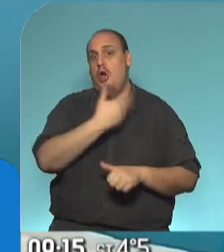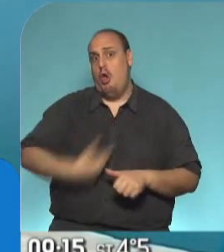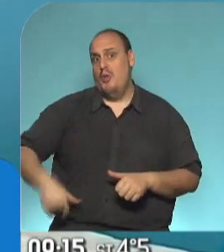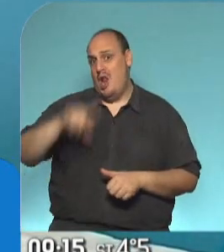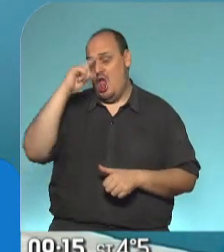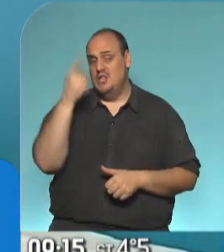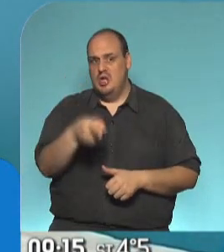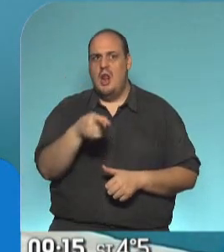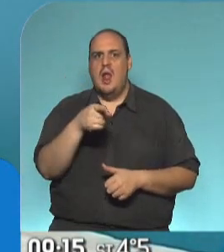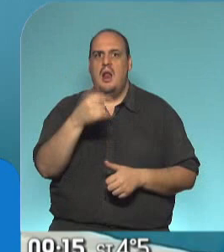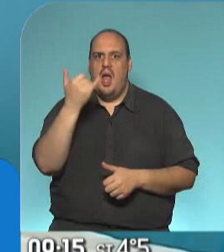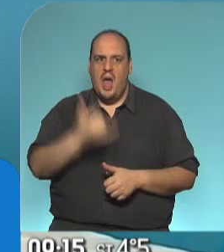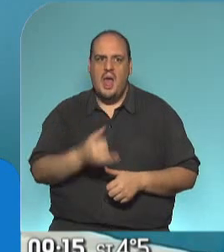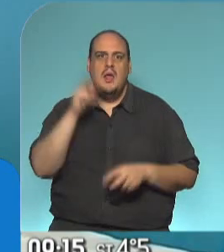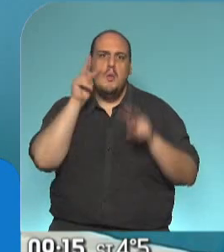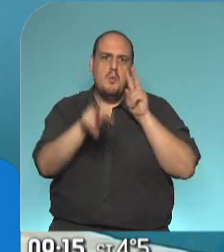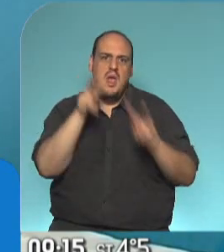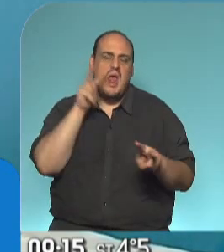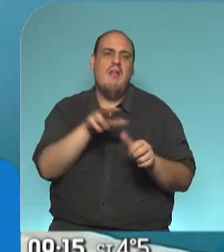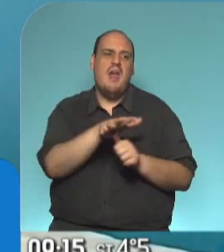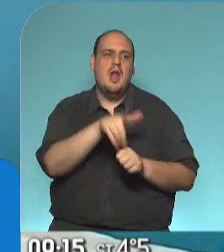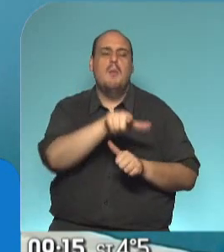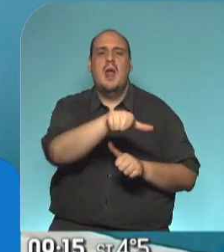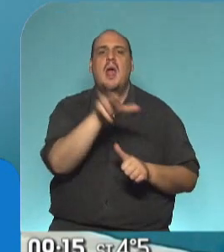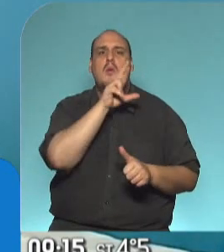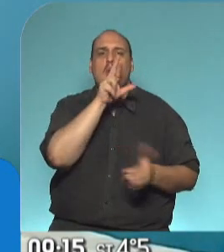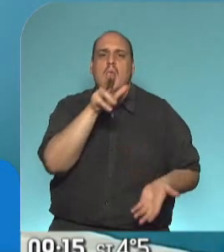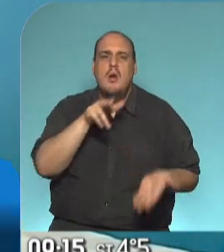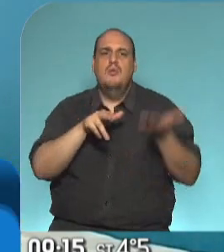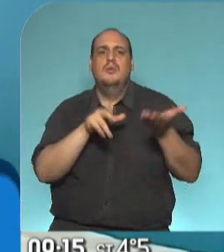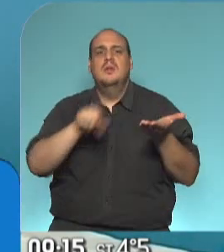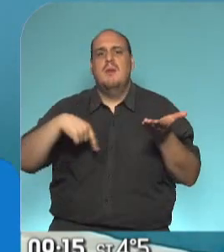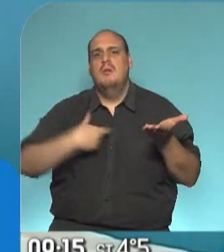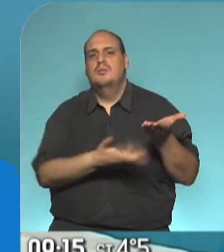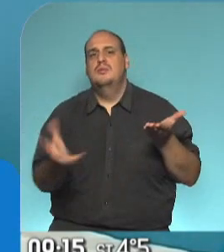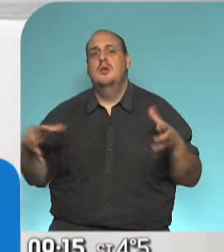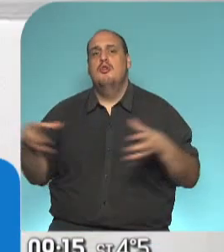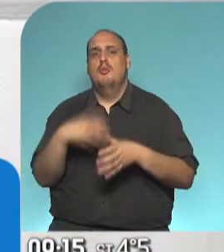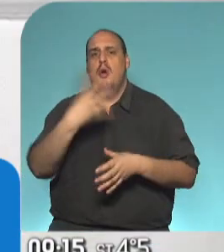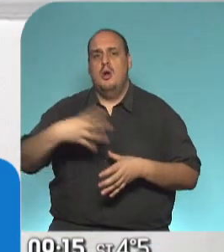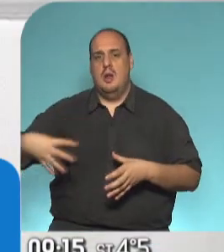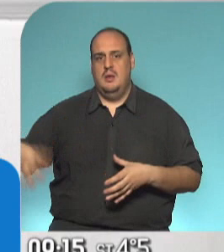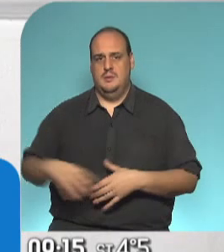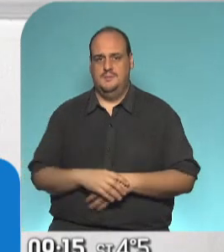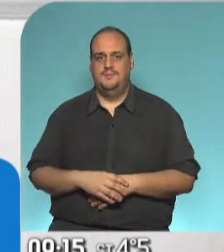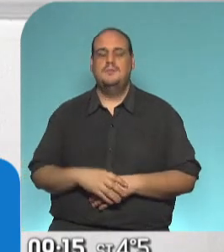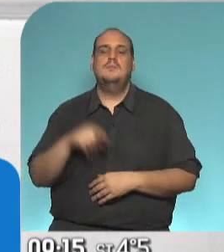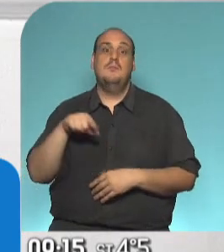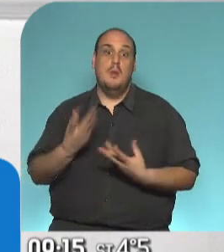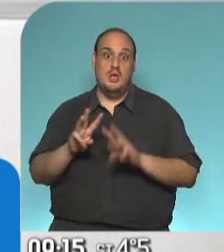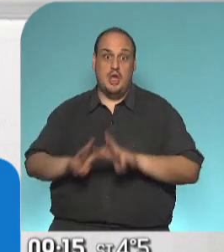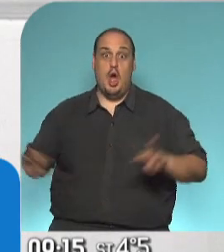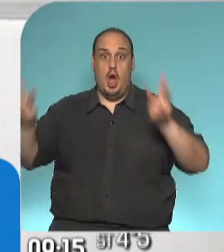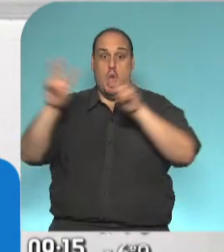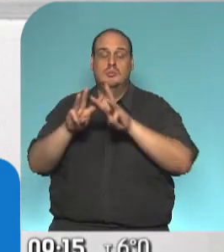tuvieron esta perspectiva para aliviar la situación de las mujeres y de la población LGTBQ. Es por esto que Naciones Unidas lo